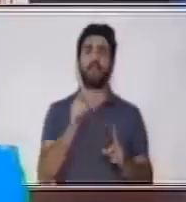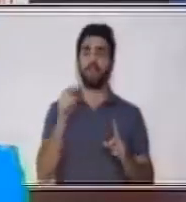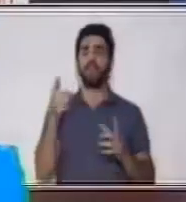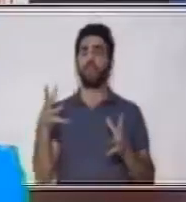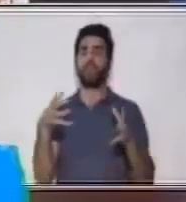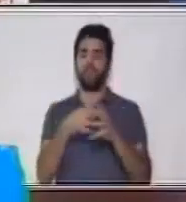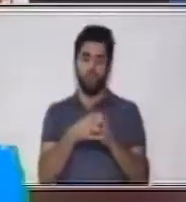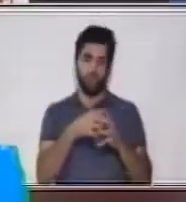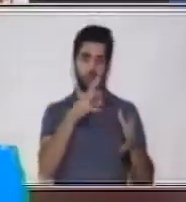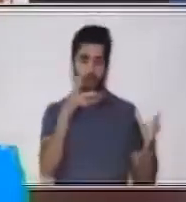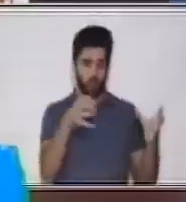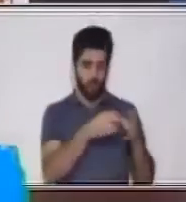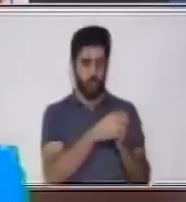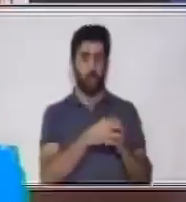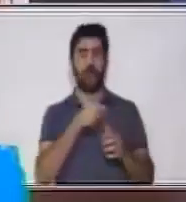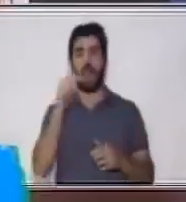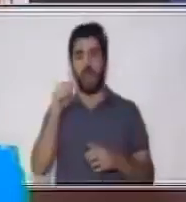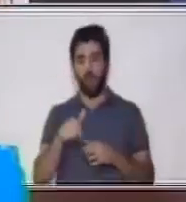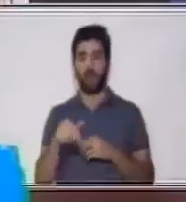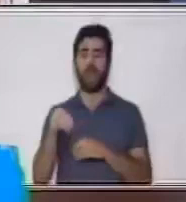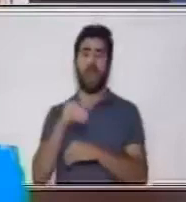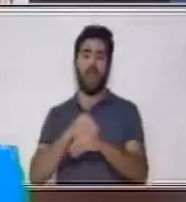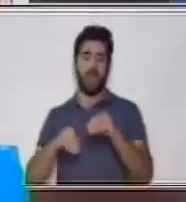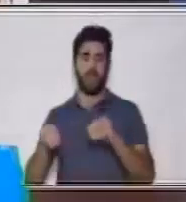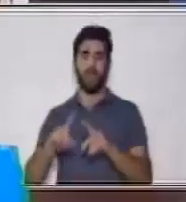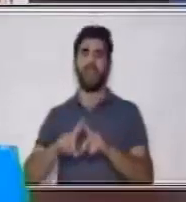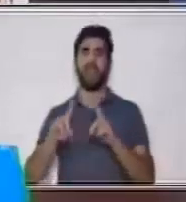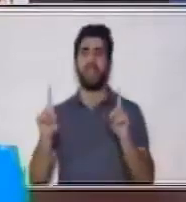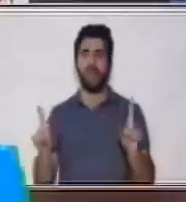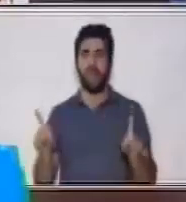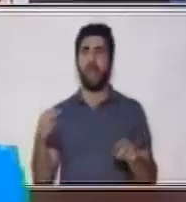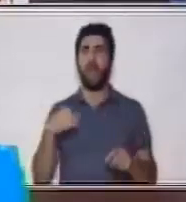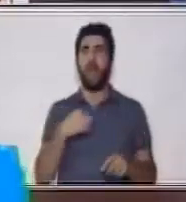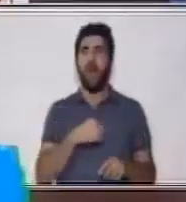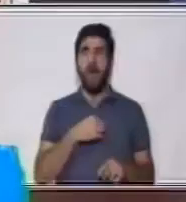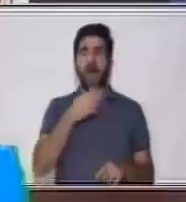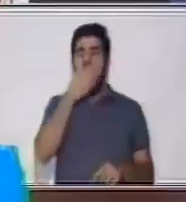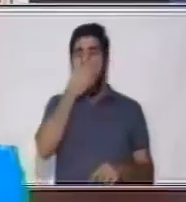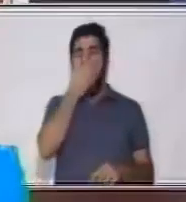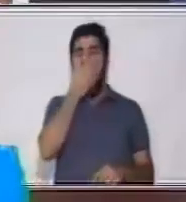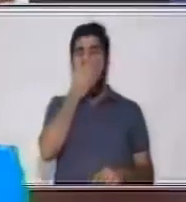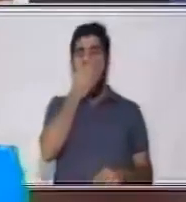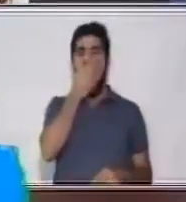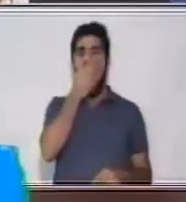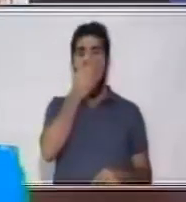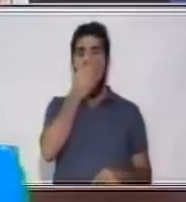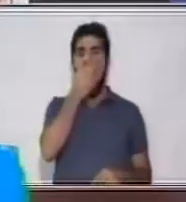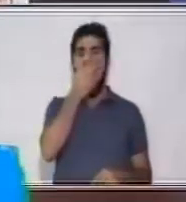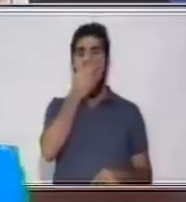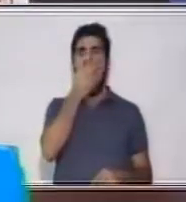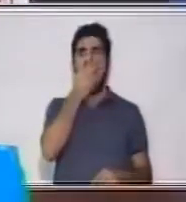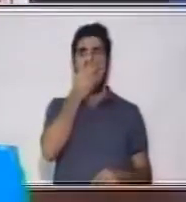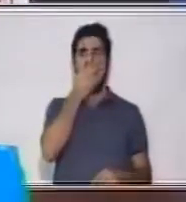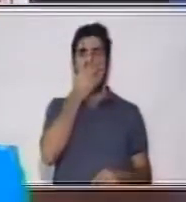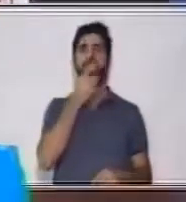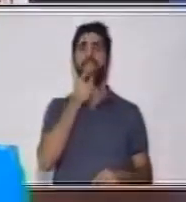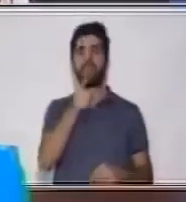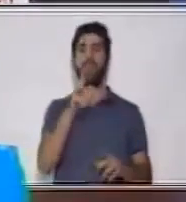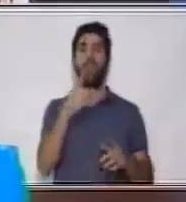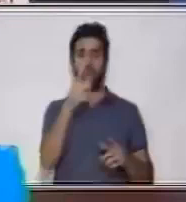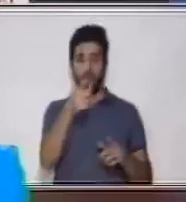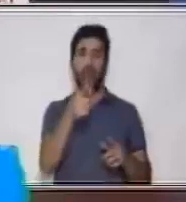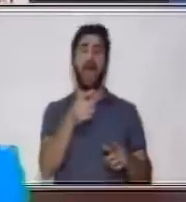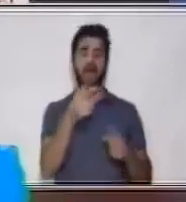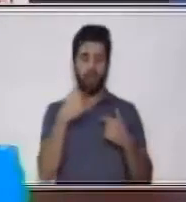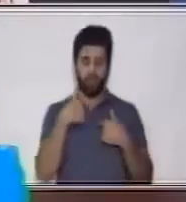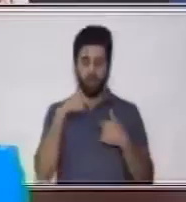palabras. Ahora vamos a colocar el campo semántico y tú en casa vas a colocar